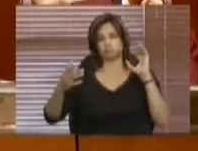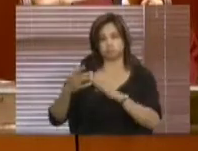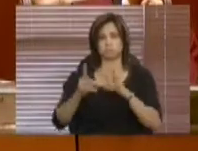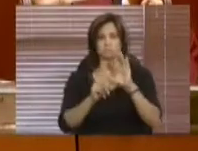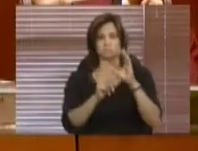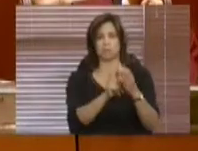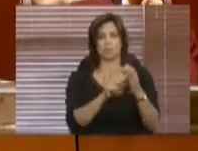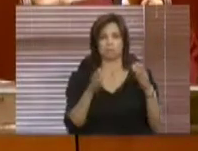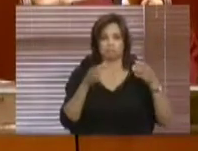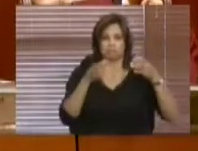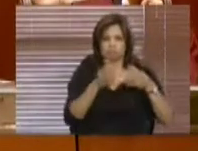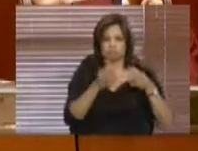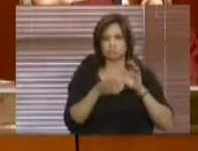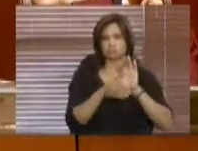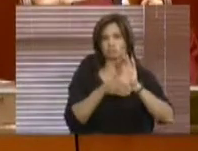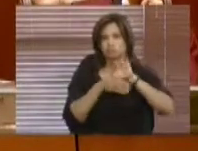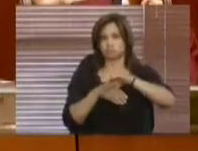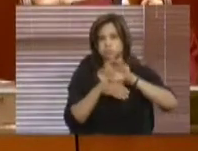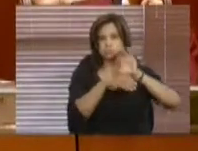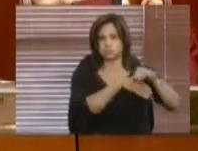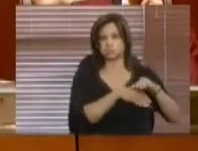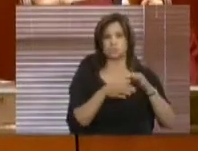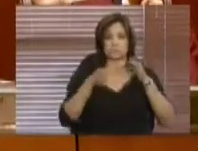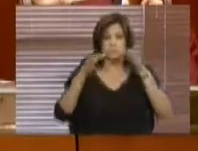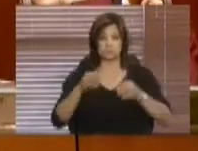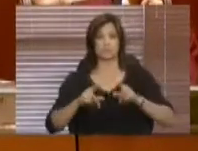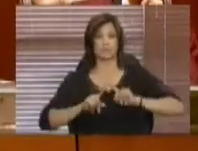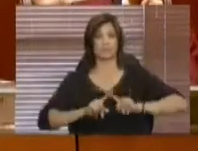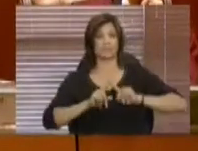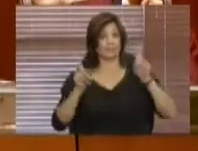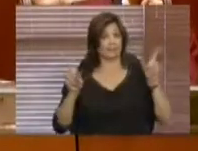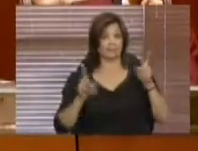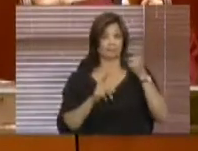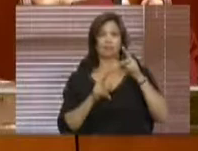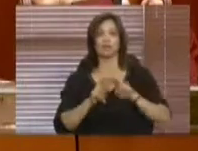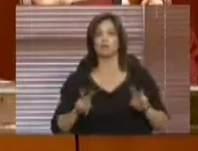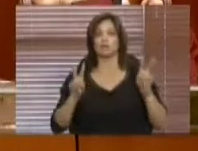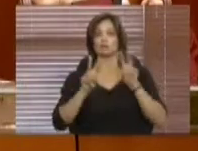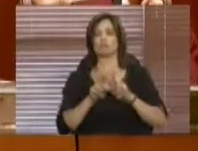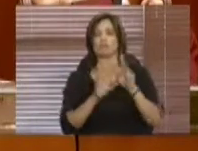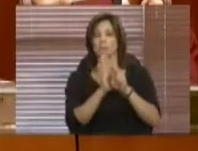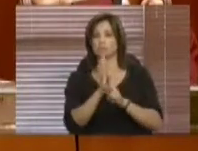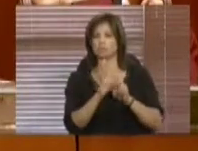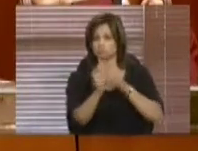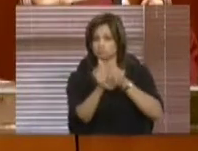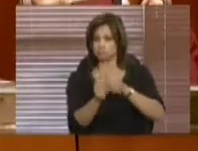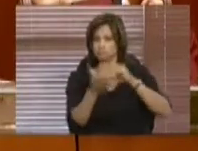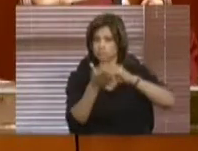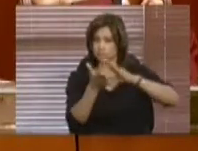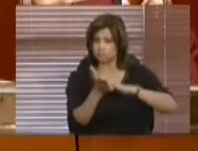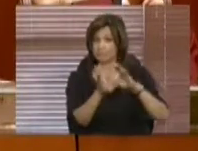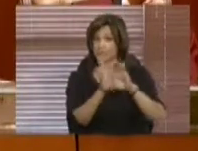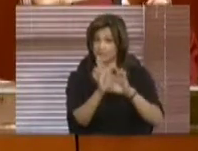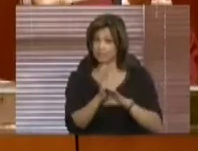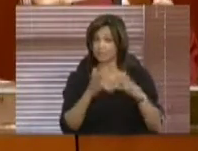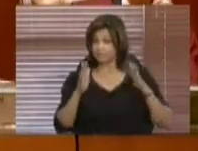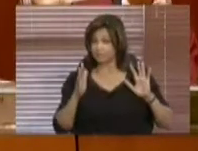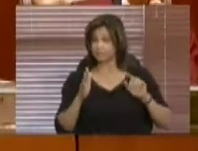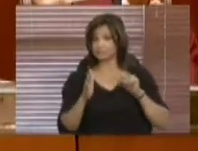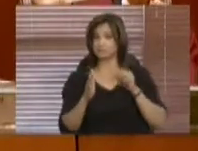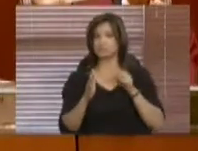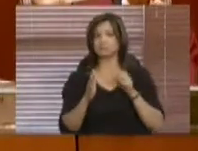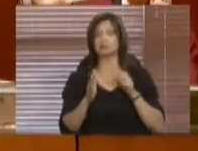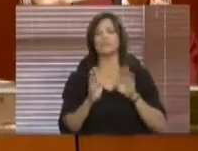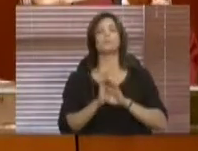cultural para forzar a la adopción de decisiones contrarias a los valores y principios prefigurados en nuestra Constitución. En